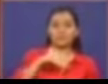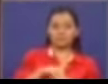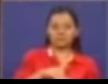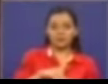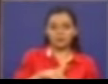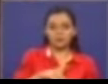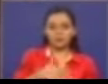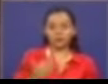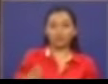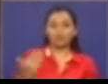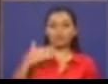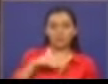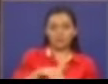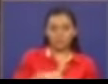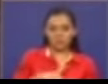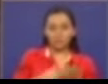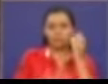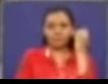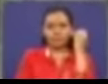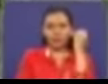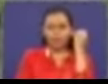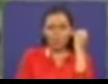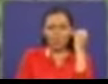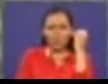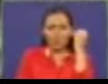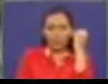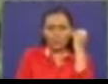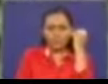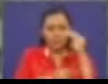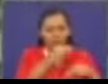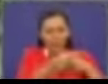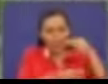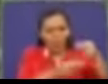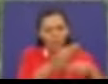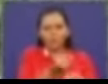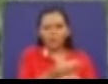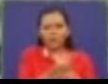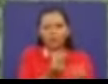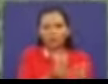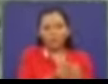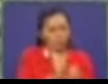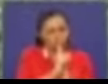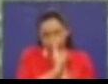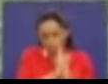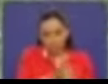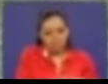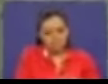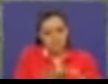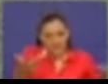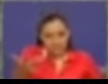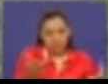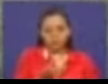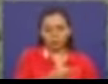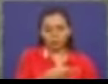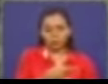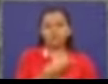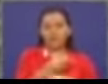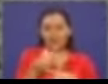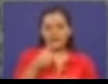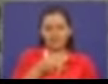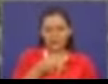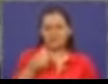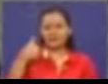el círculo de la pobreza, que es la baja productividad del sector agrícola. Pero aquí hay tecnología de punta,